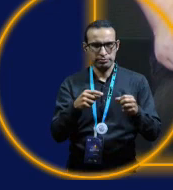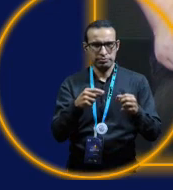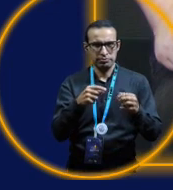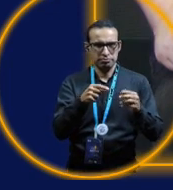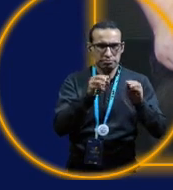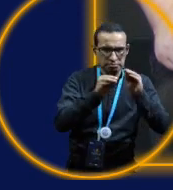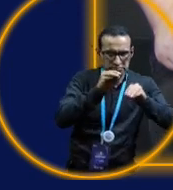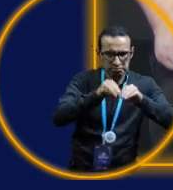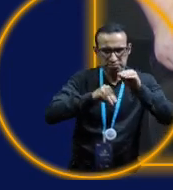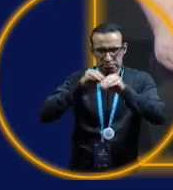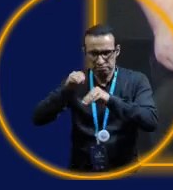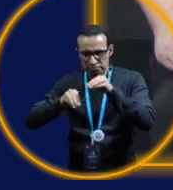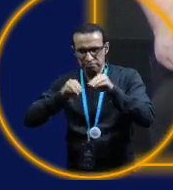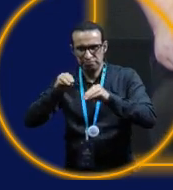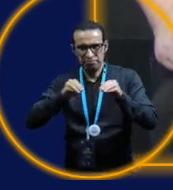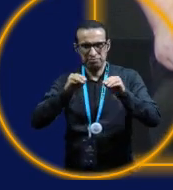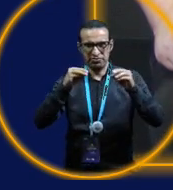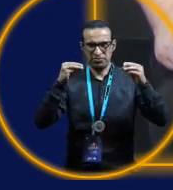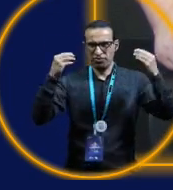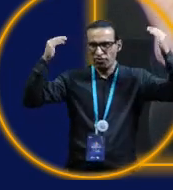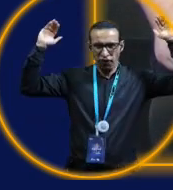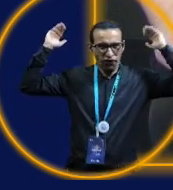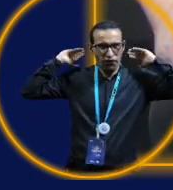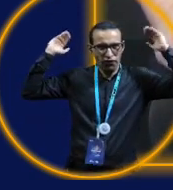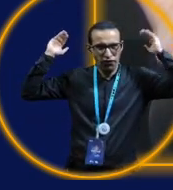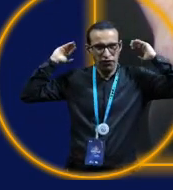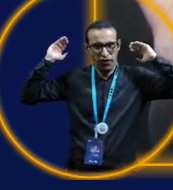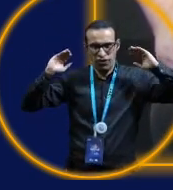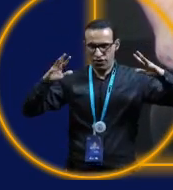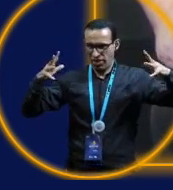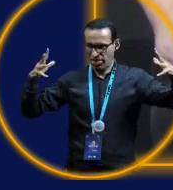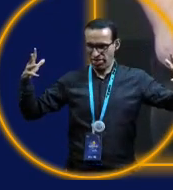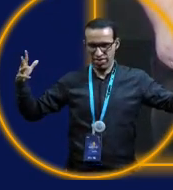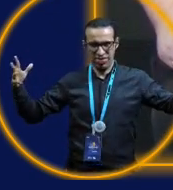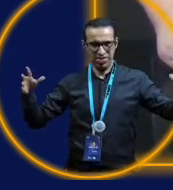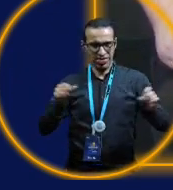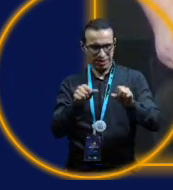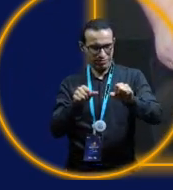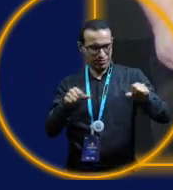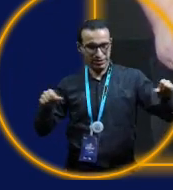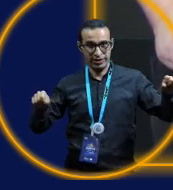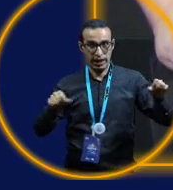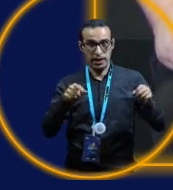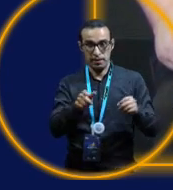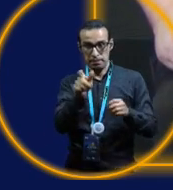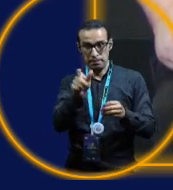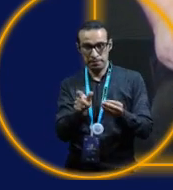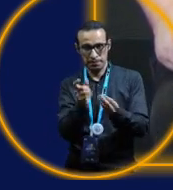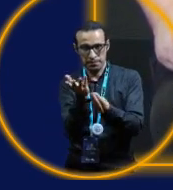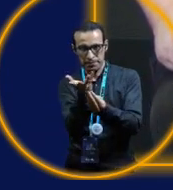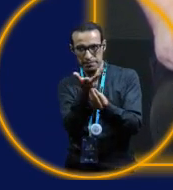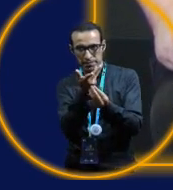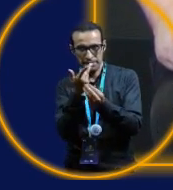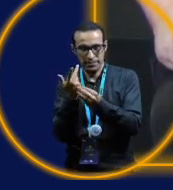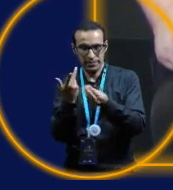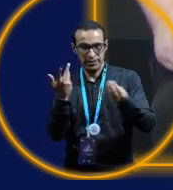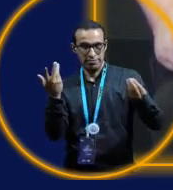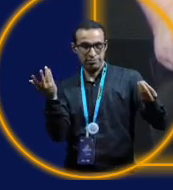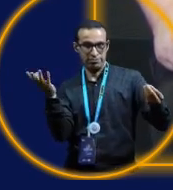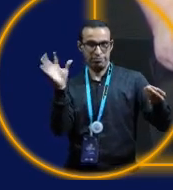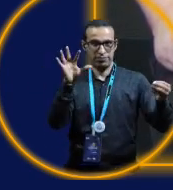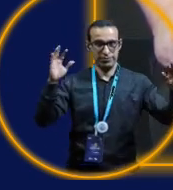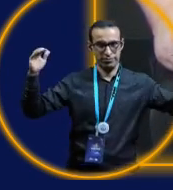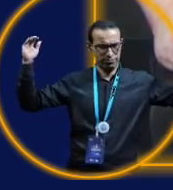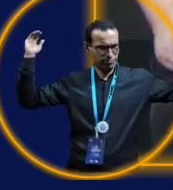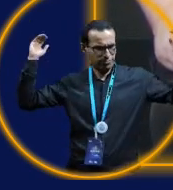para construir este fondo inmenso hicimos que un artista insertar literalmente se hizo a